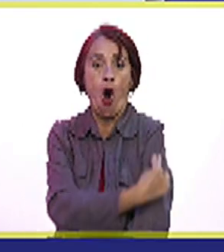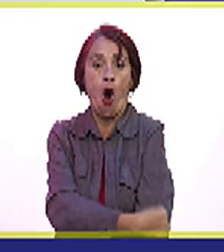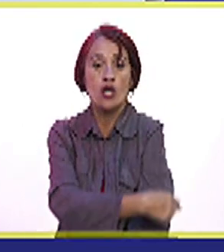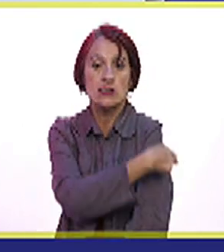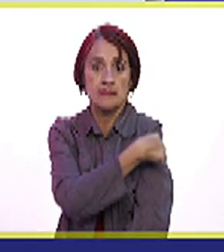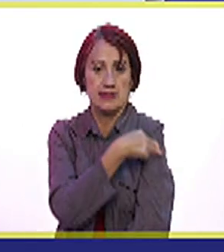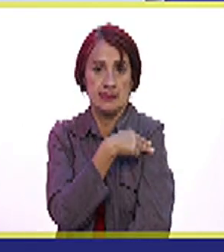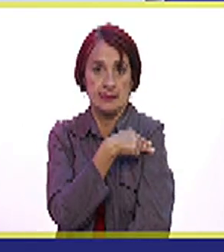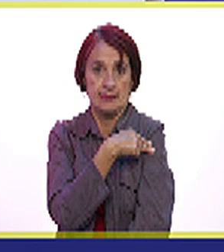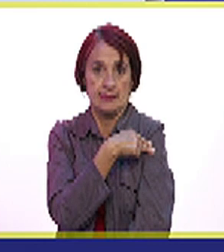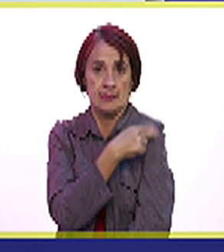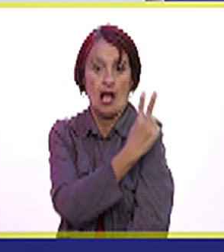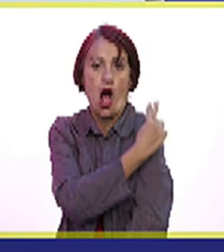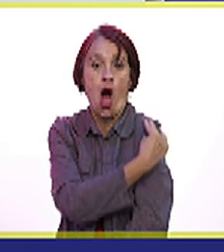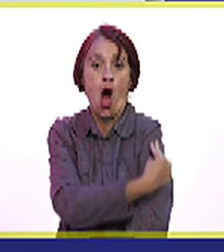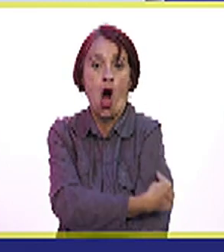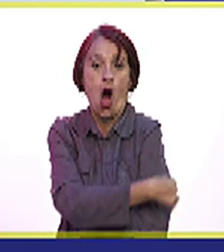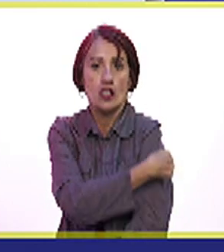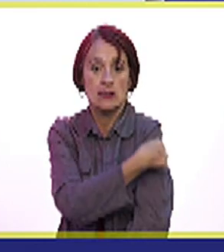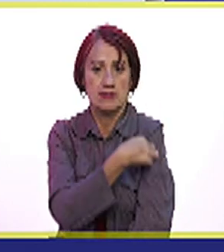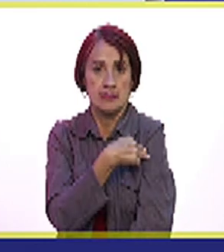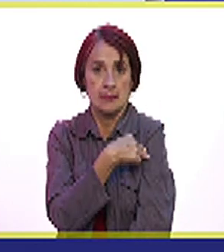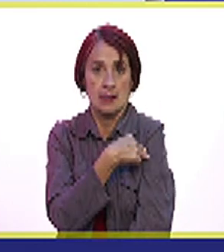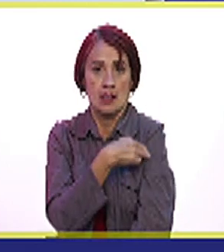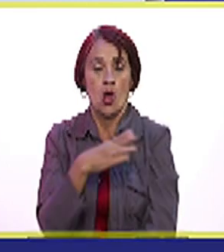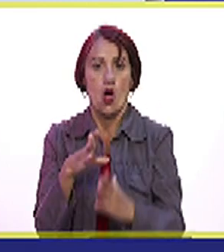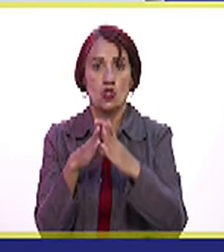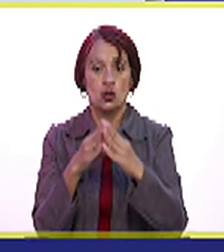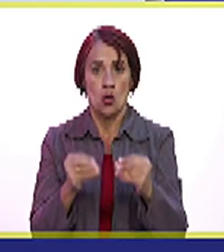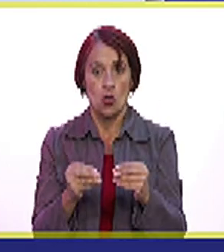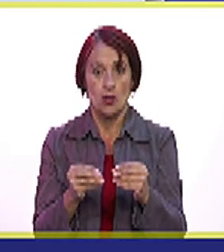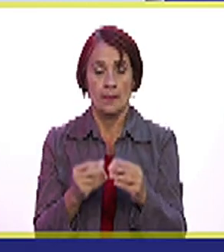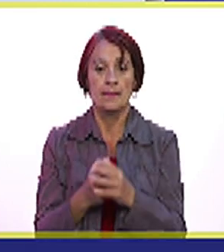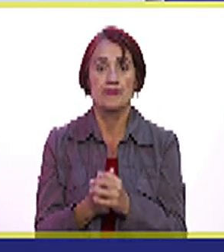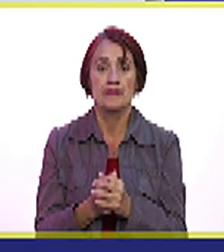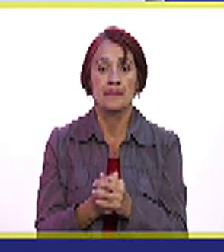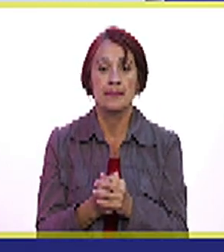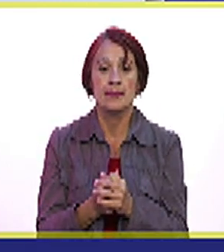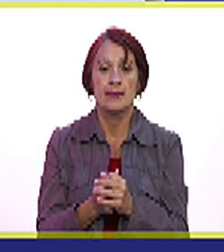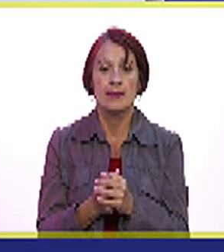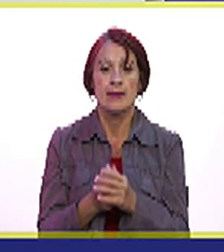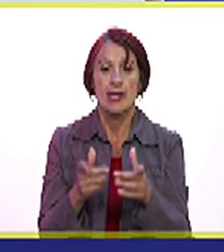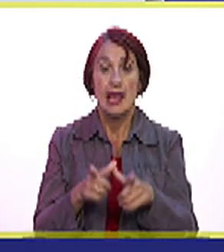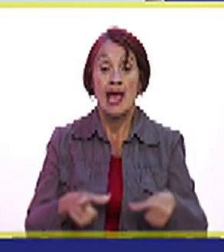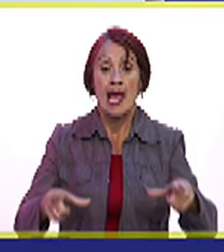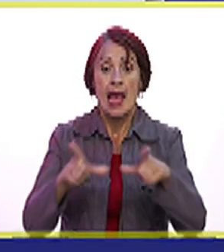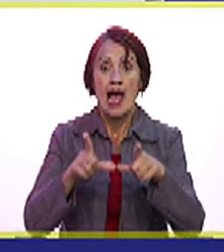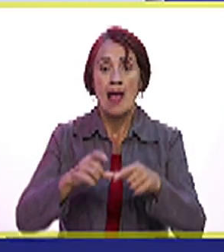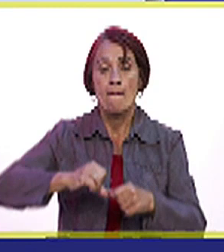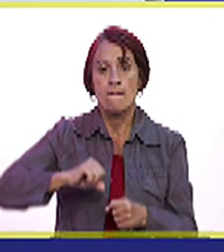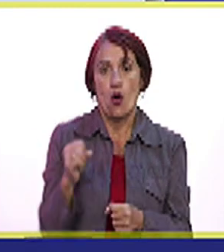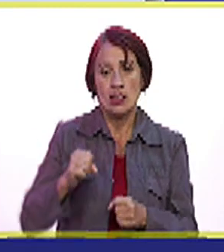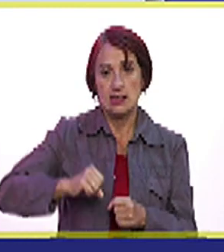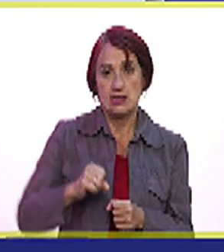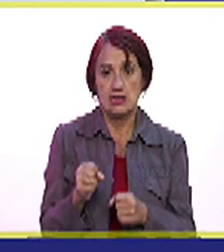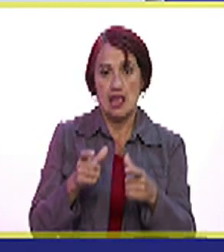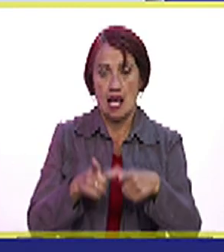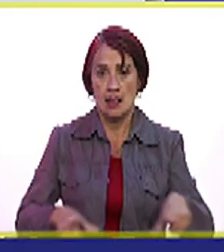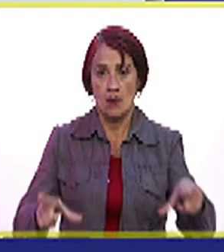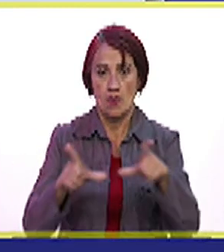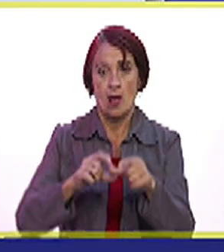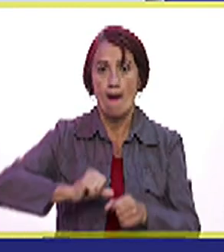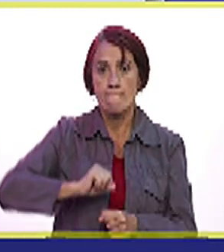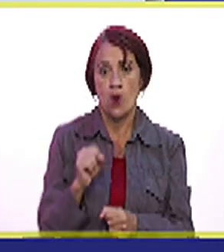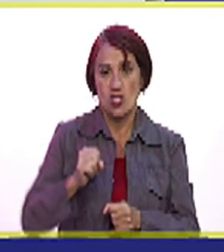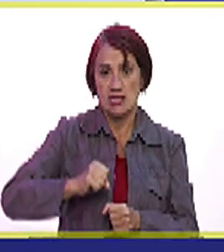la palabra que es hospital. Police station. Police station es estación de policías. Entonces, where are you? I am